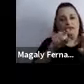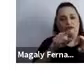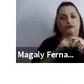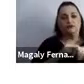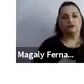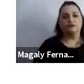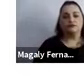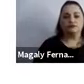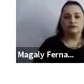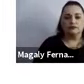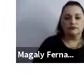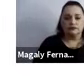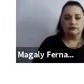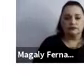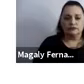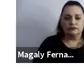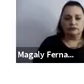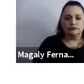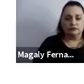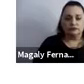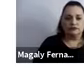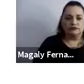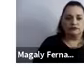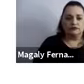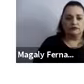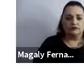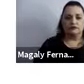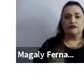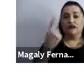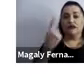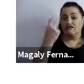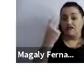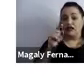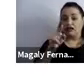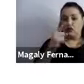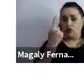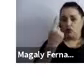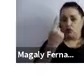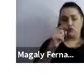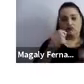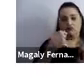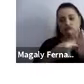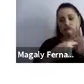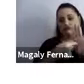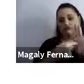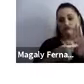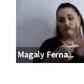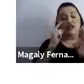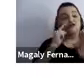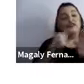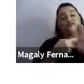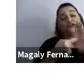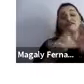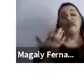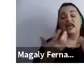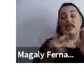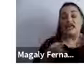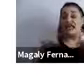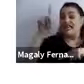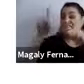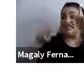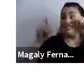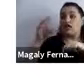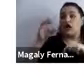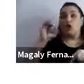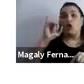no, no tengo una diapositiva aquí que era muy interesante, que lo que reflejaba era el índice holístico